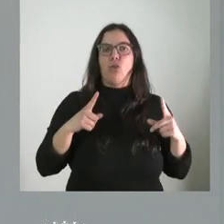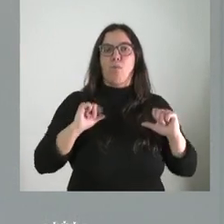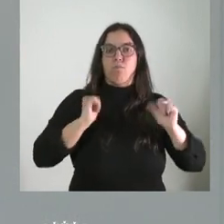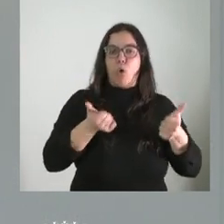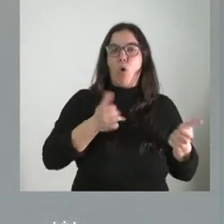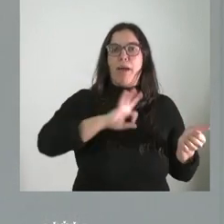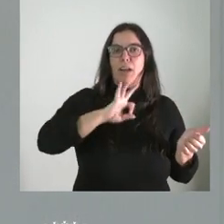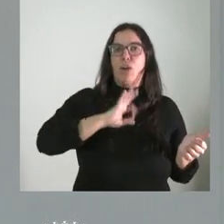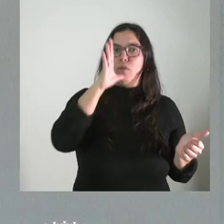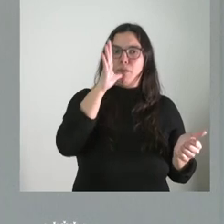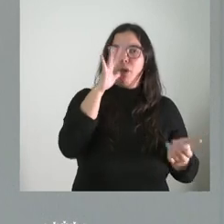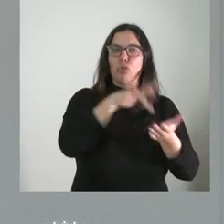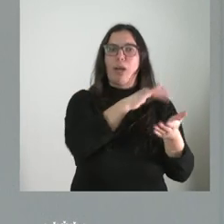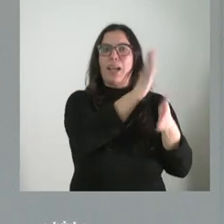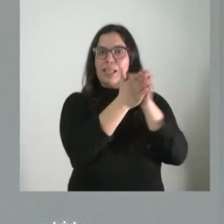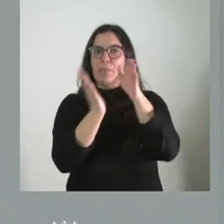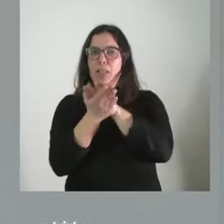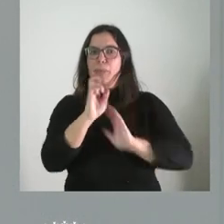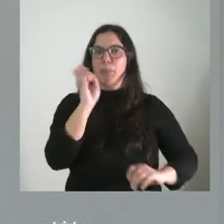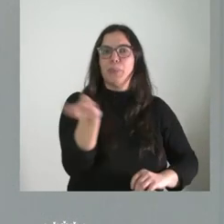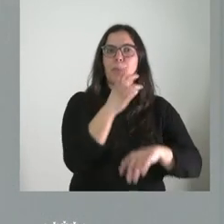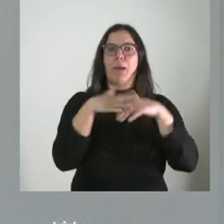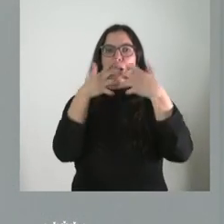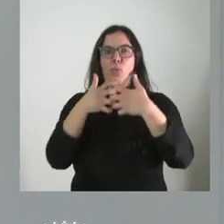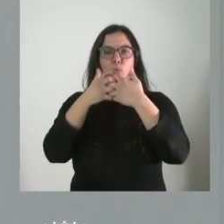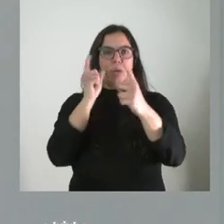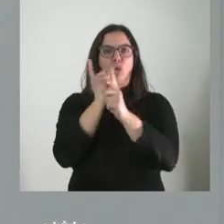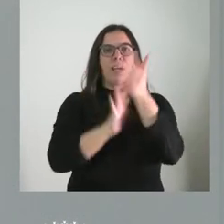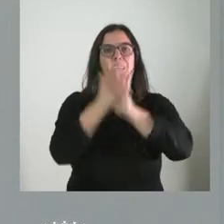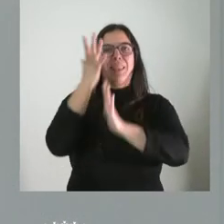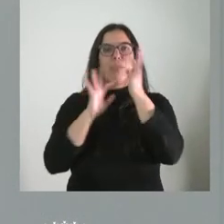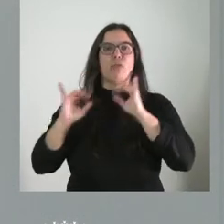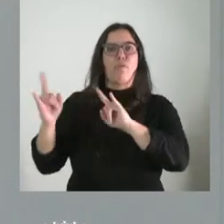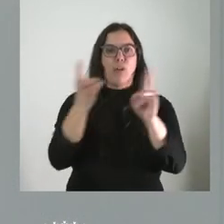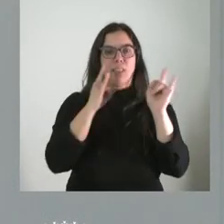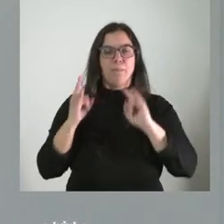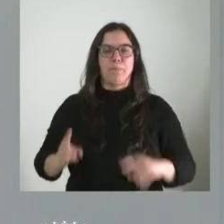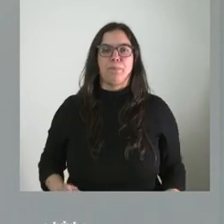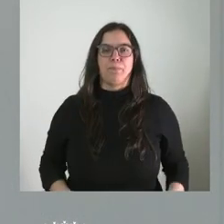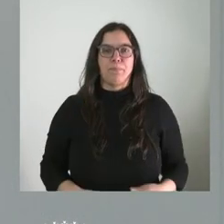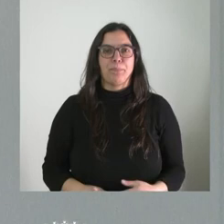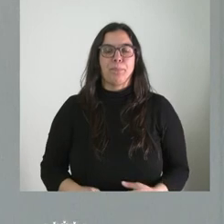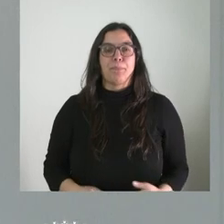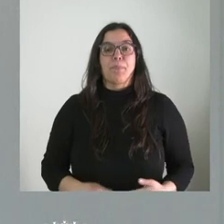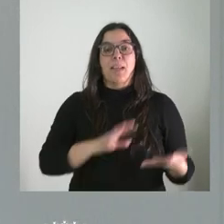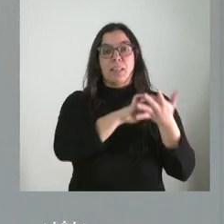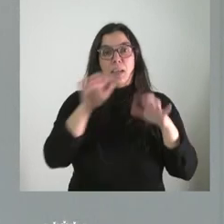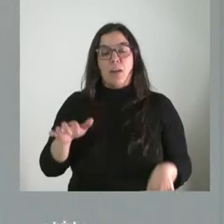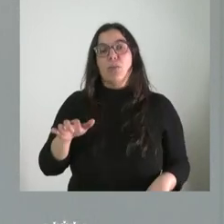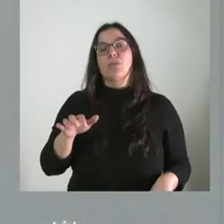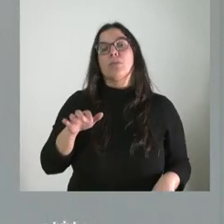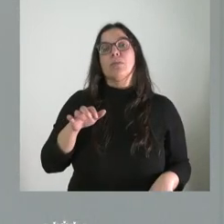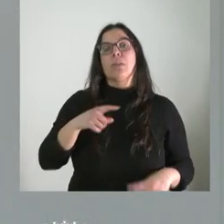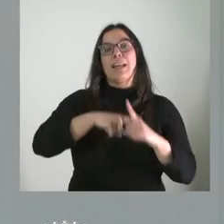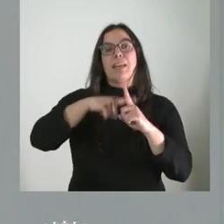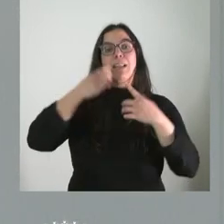hemos tenido un buen número de expedientes en materia de lucha contra incendios forestales en nuestra comunidad Autónoma en Castilla y león incrementamos el nivel